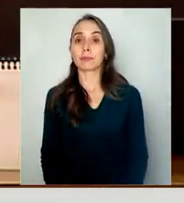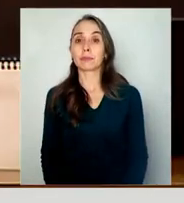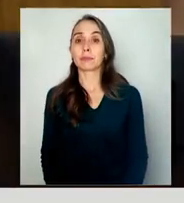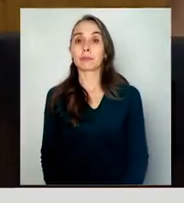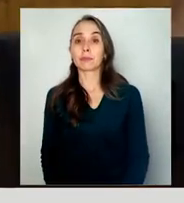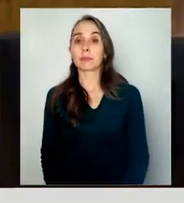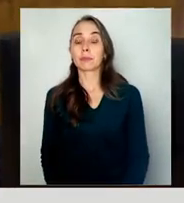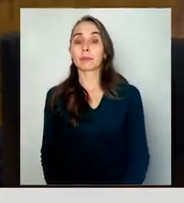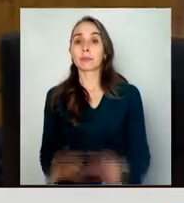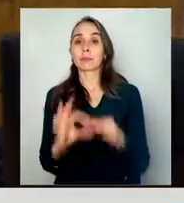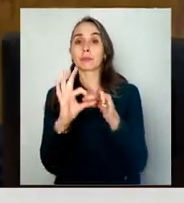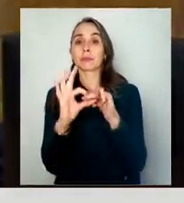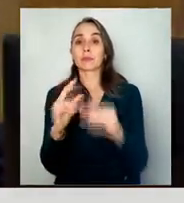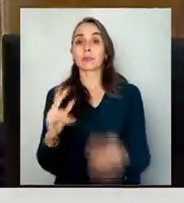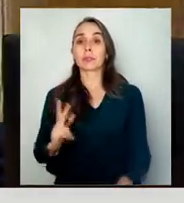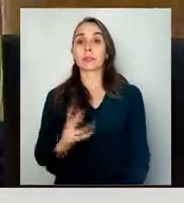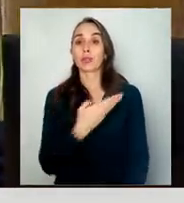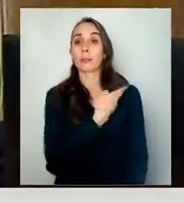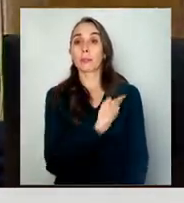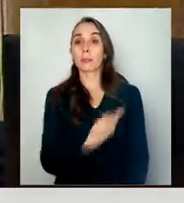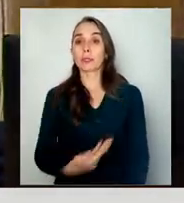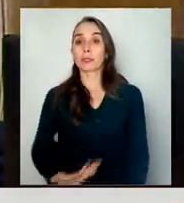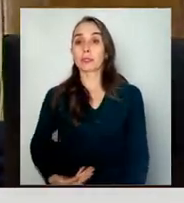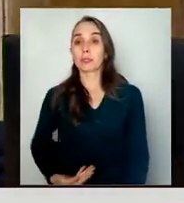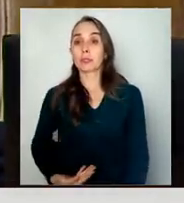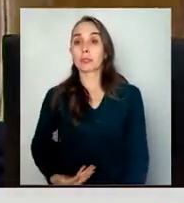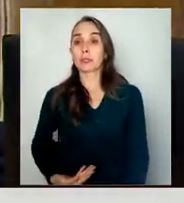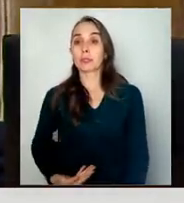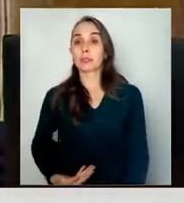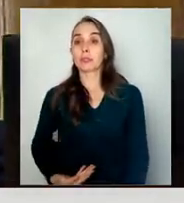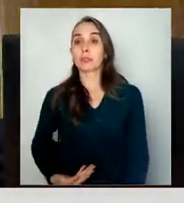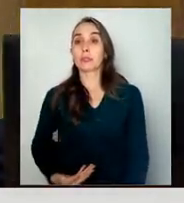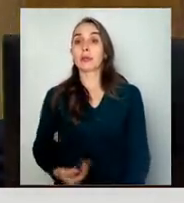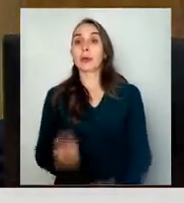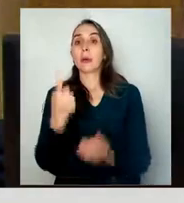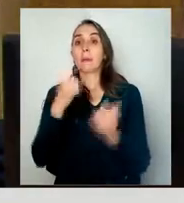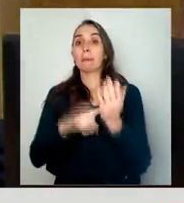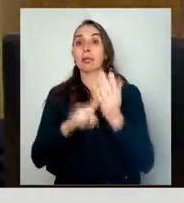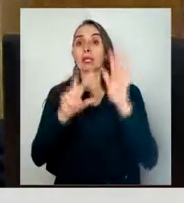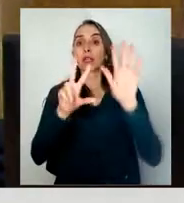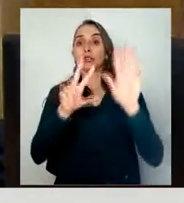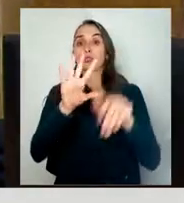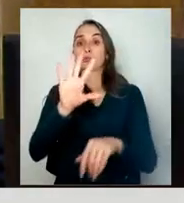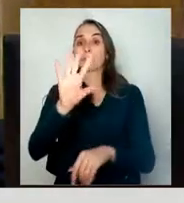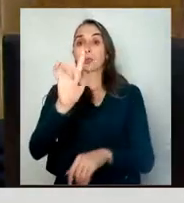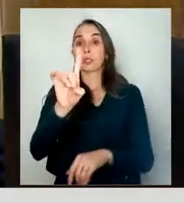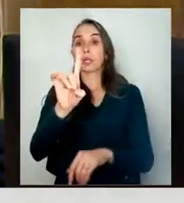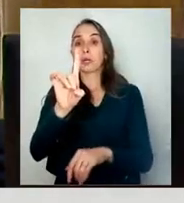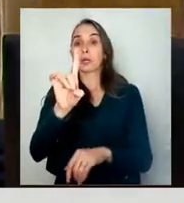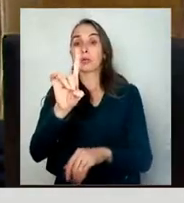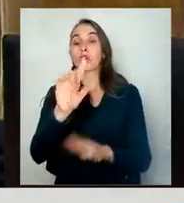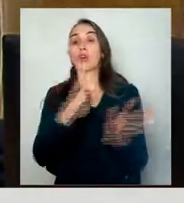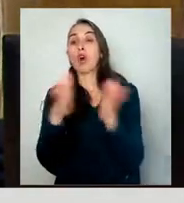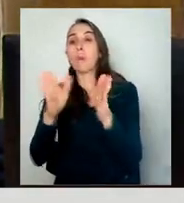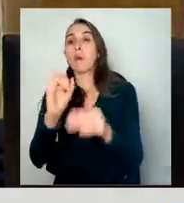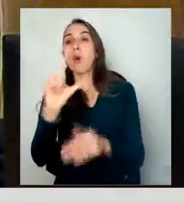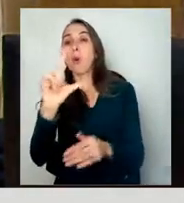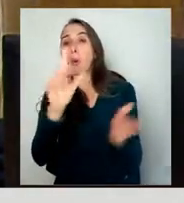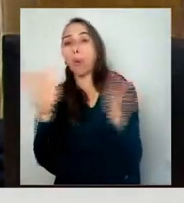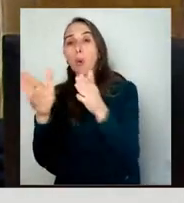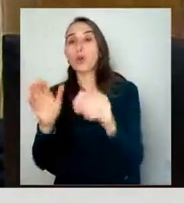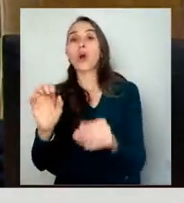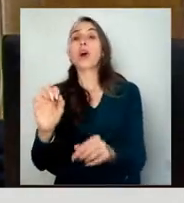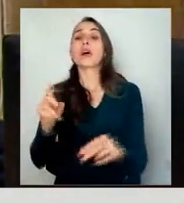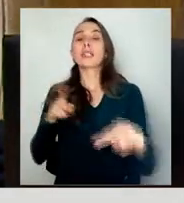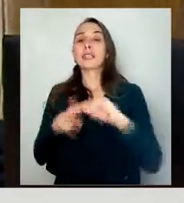señor presidente A mediados de 1851 se inauguró el primer tramo de línea férrea de nuestro país